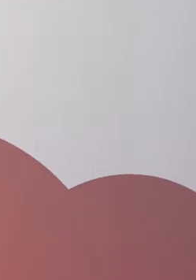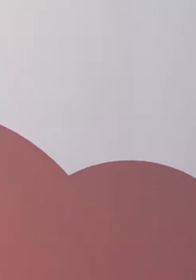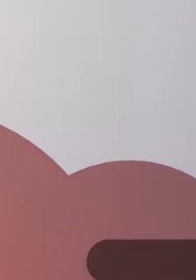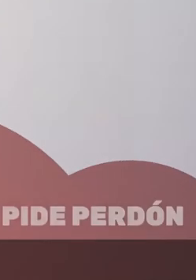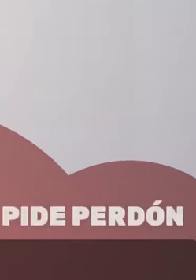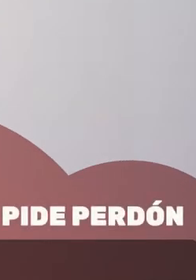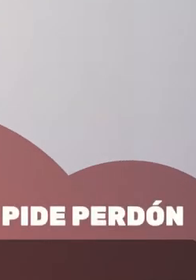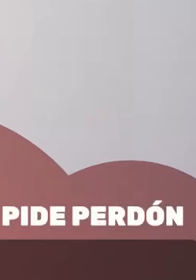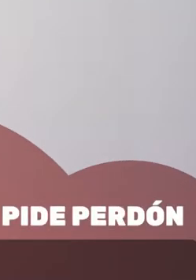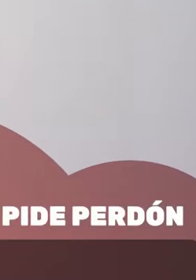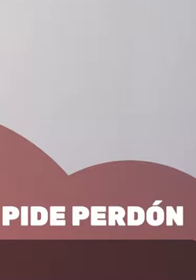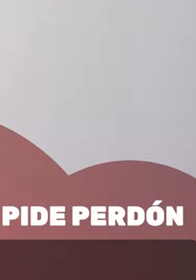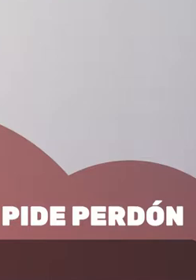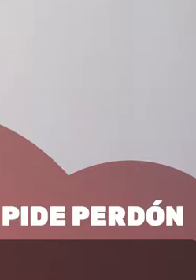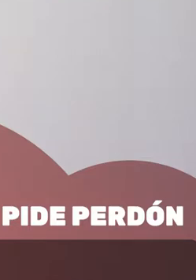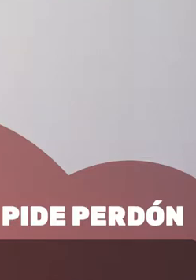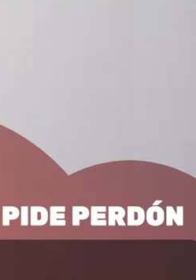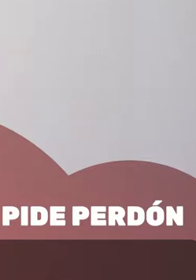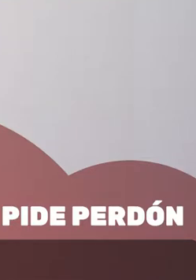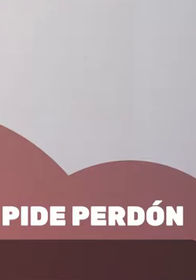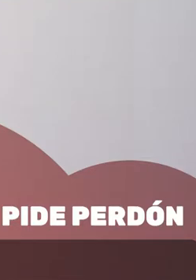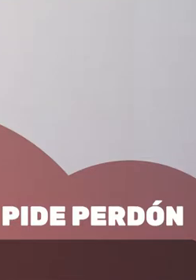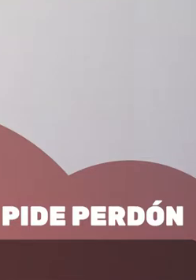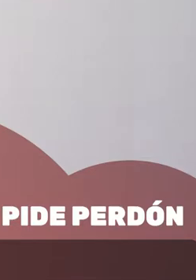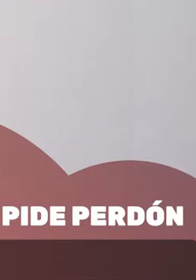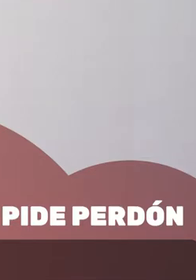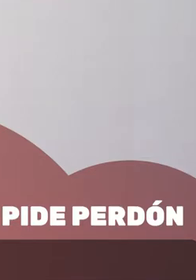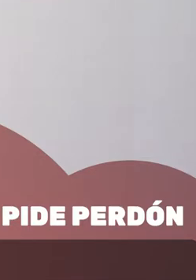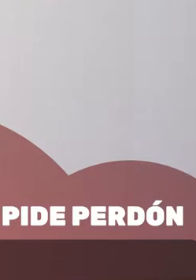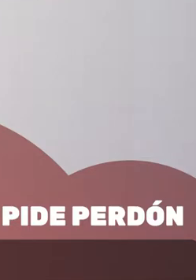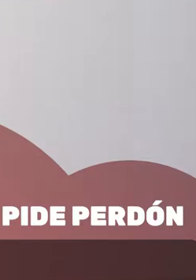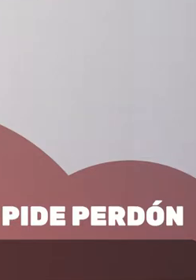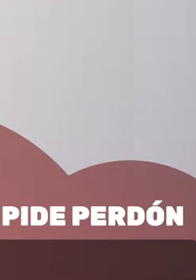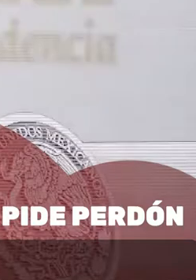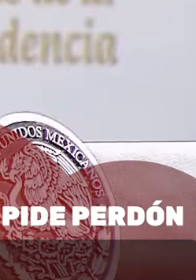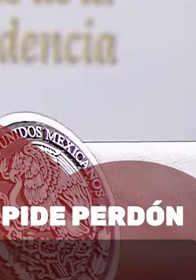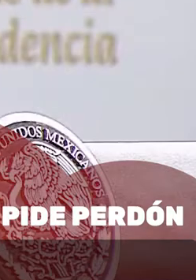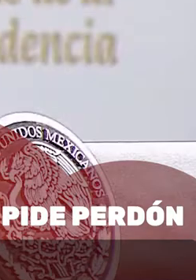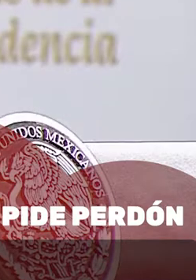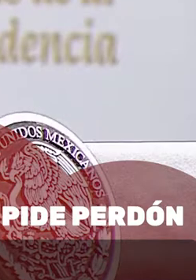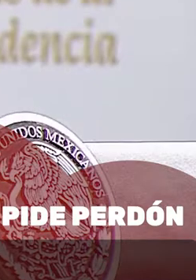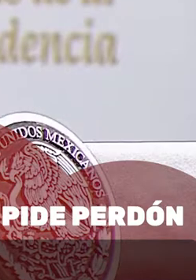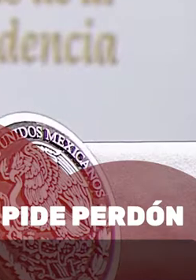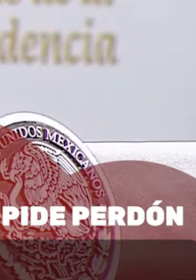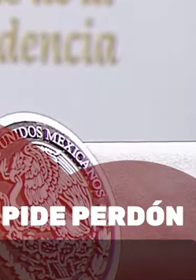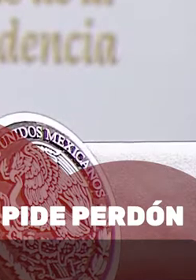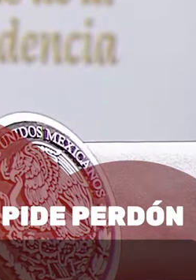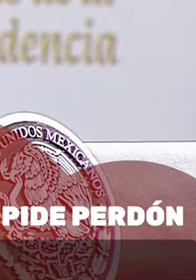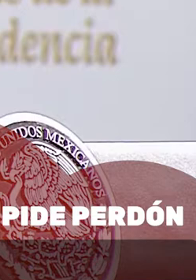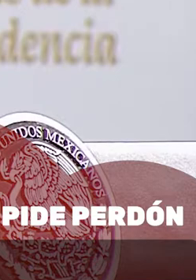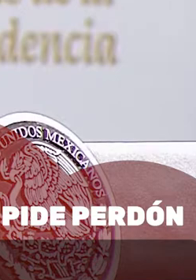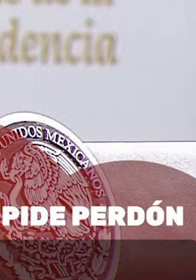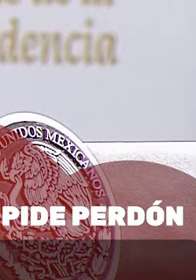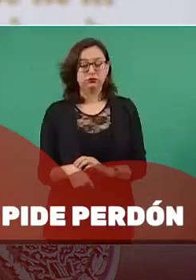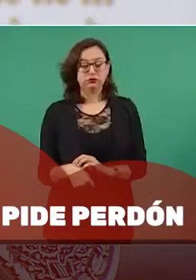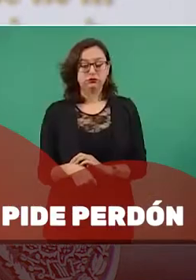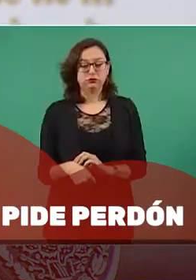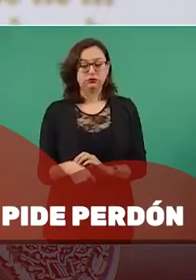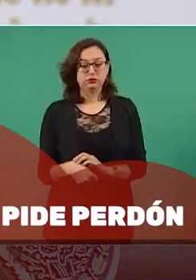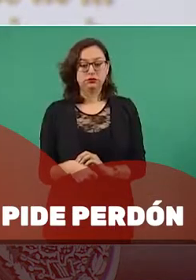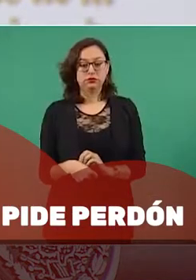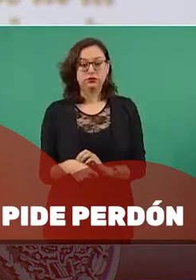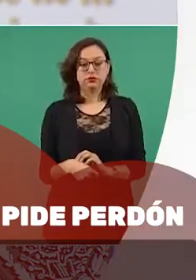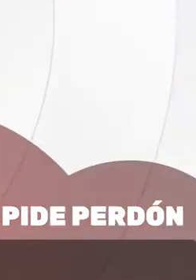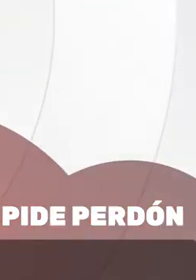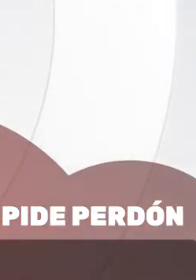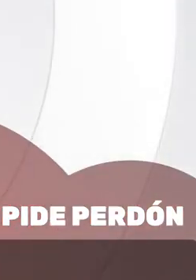El 10 de junio no se olvida, así fue como el presidente López Obrador pidió perdón a la sociedad mexicana por el halconazo o la masacre de Corpus Christi que ocurrió